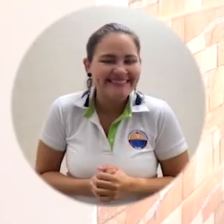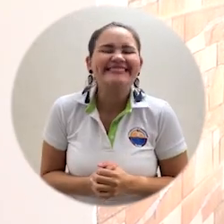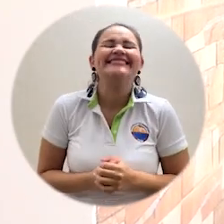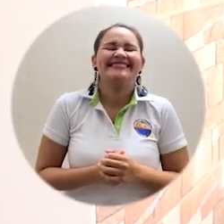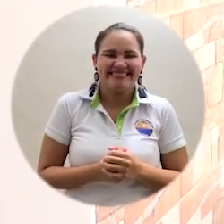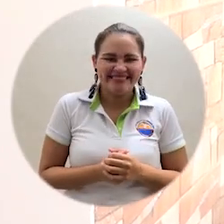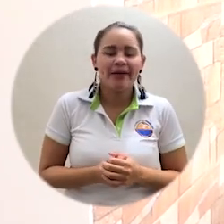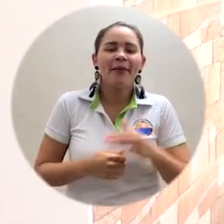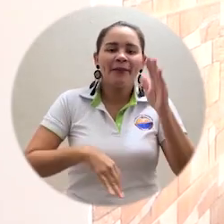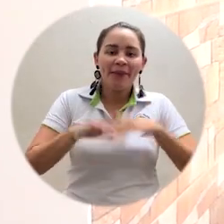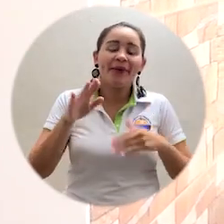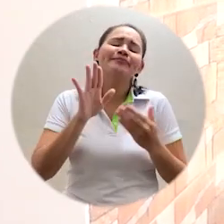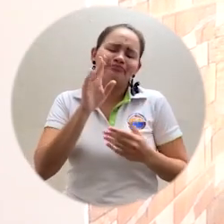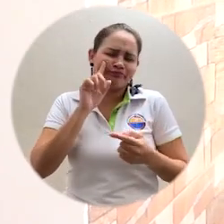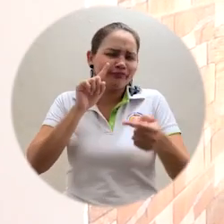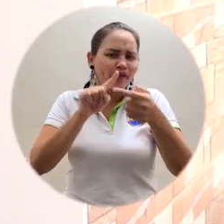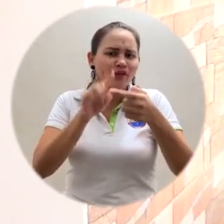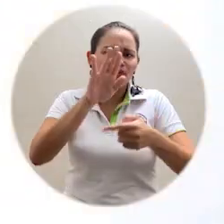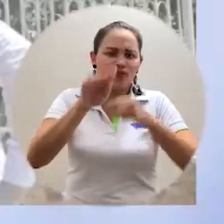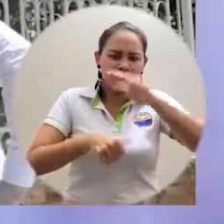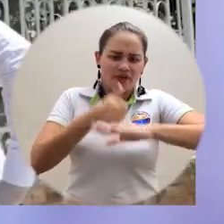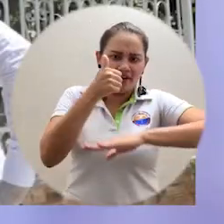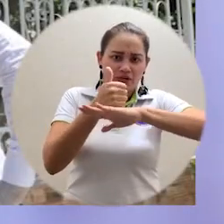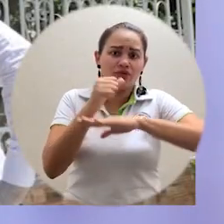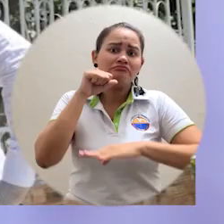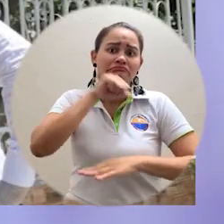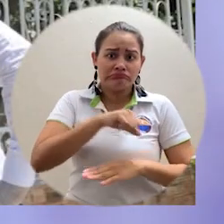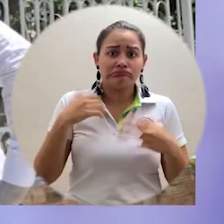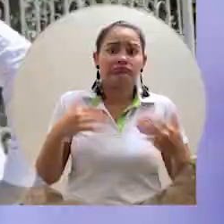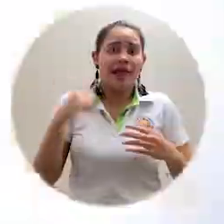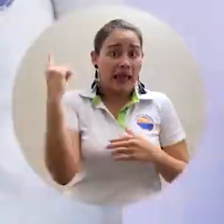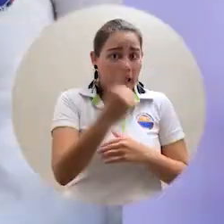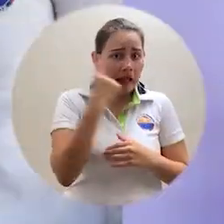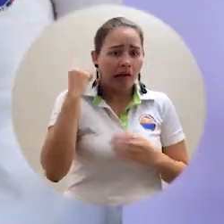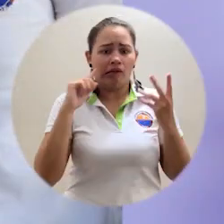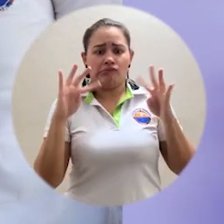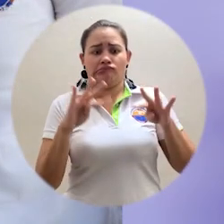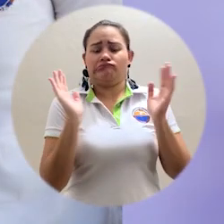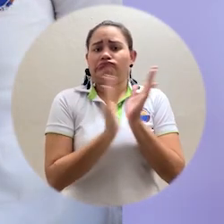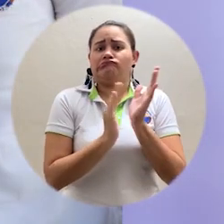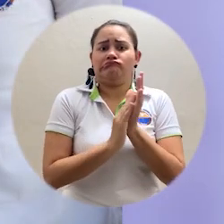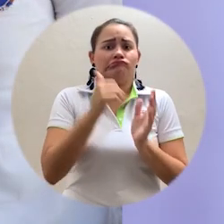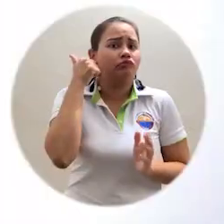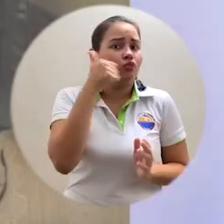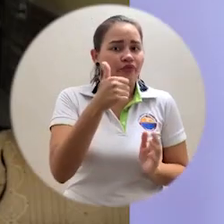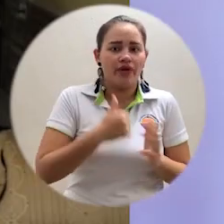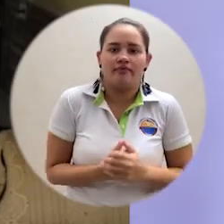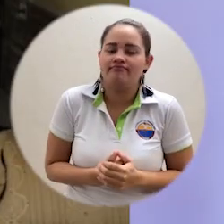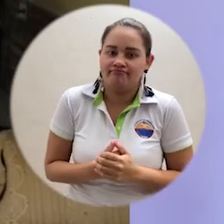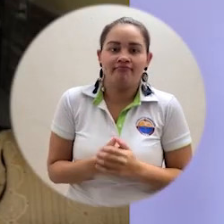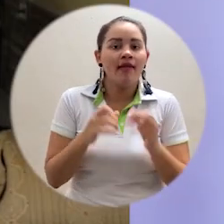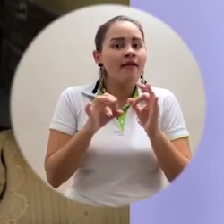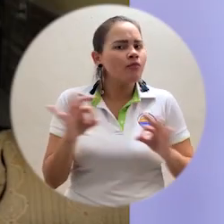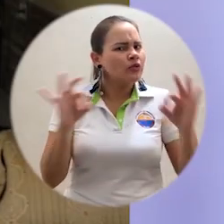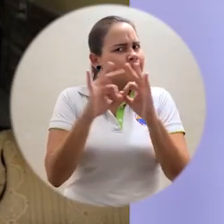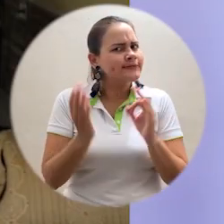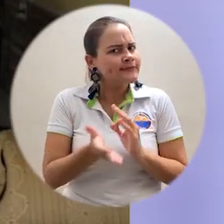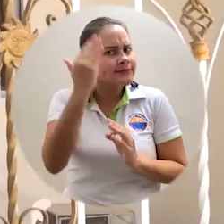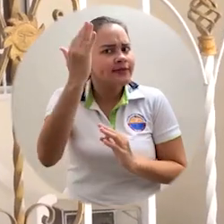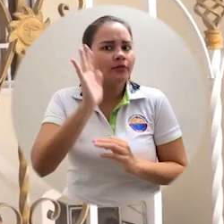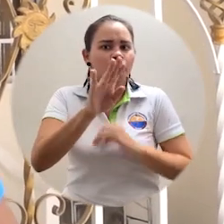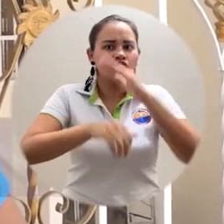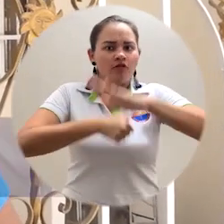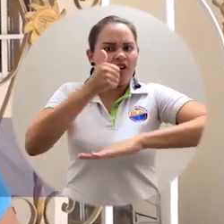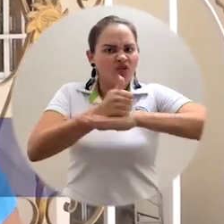orgullo para mí que se hayan tomado esa tarea. El compromiso y empatía social del doctor Pablo Vera ha sido destacado en distintas